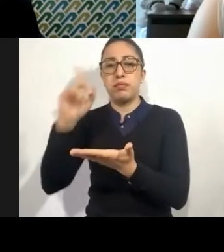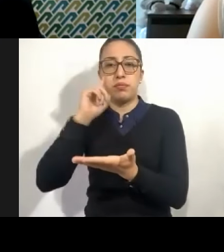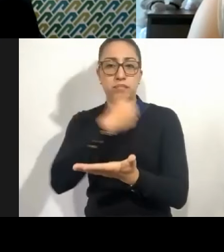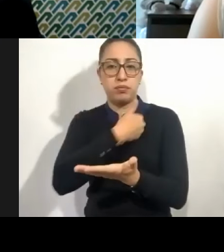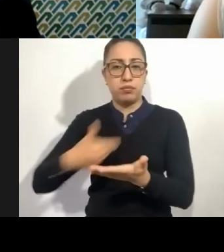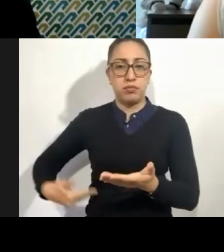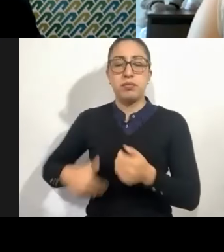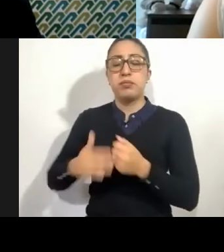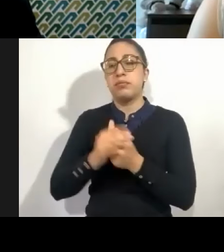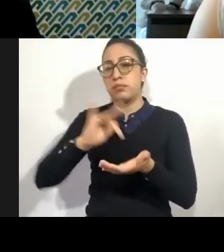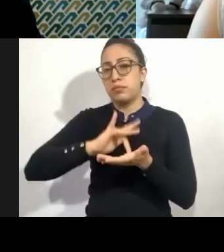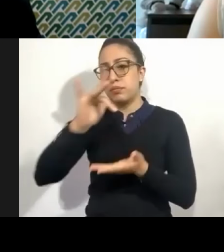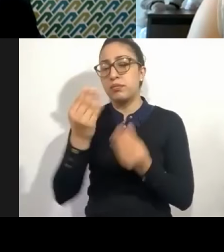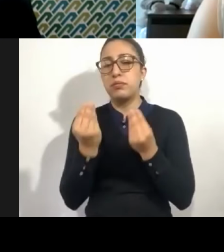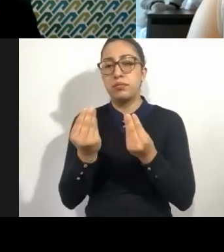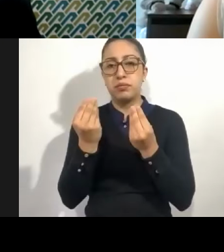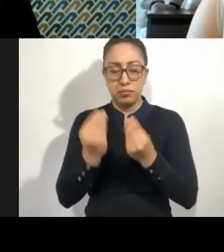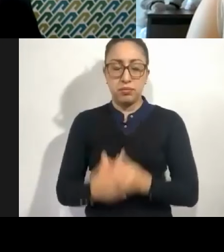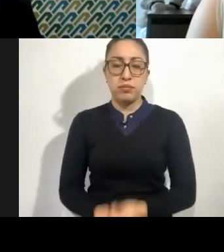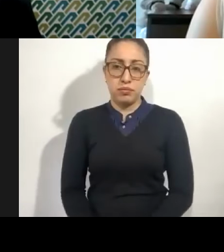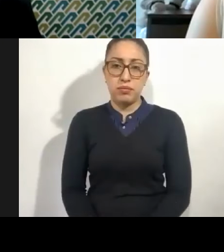gracias.